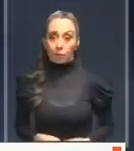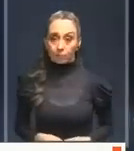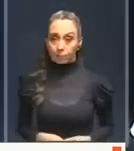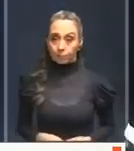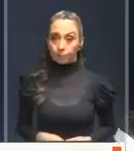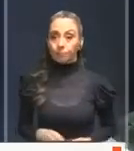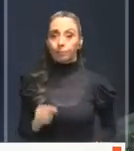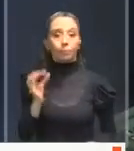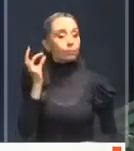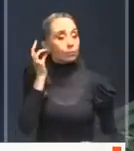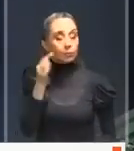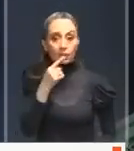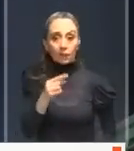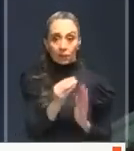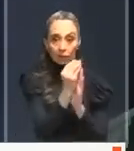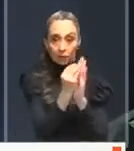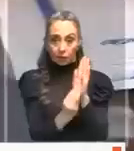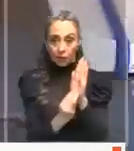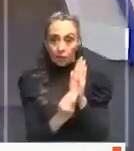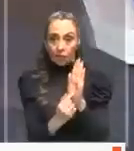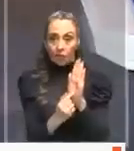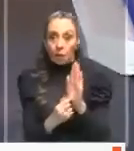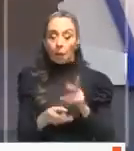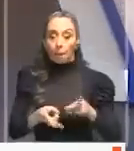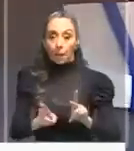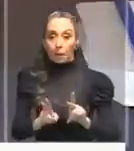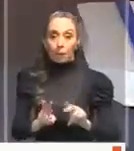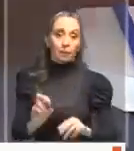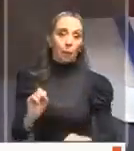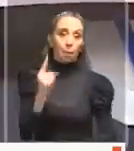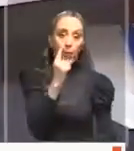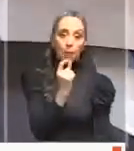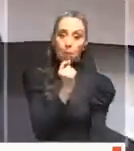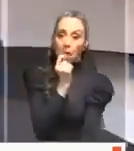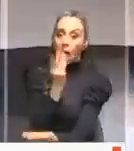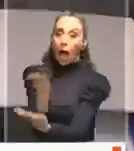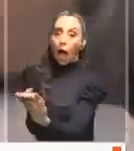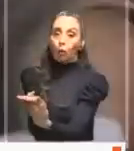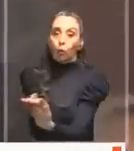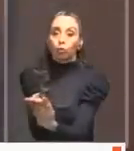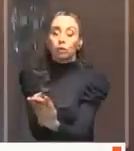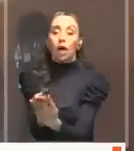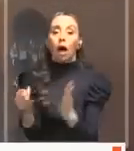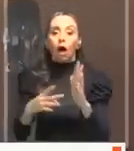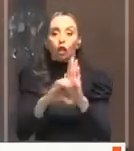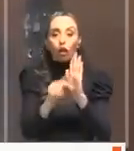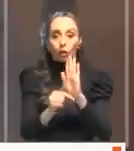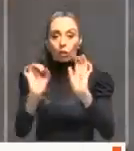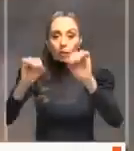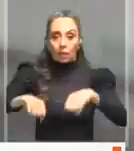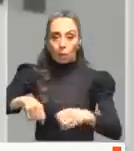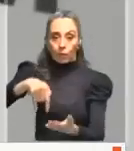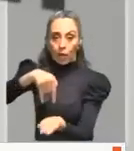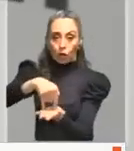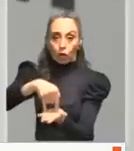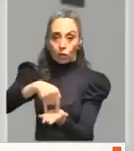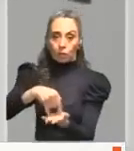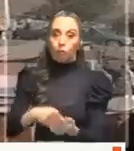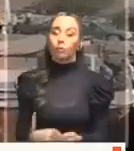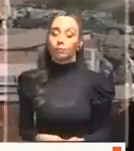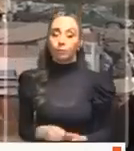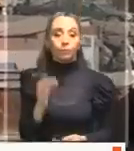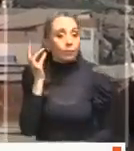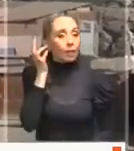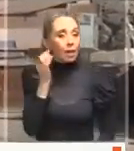Que tiene una contundencia tal que va a permitir que sea la primera acusación constitucional que se apruebe aquí en el Congreso Nacional.